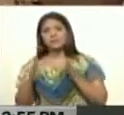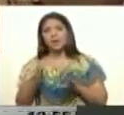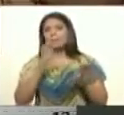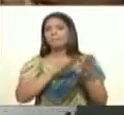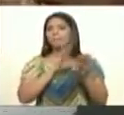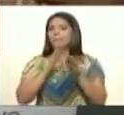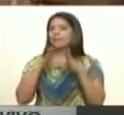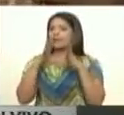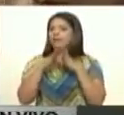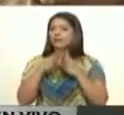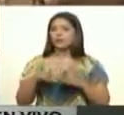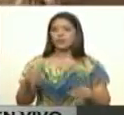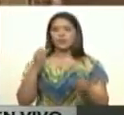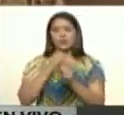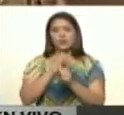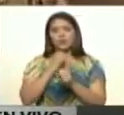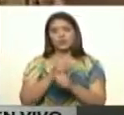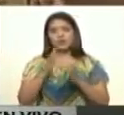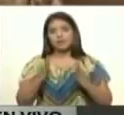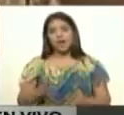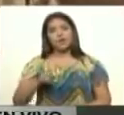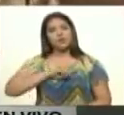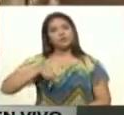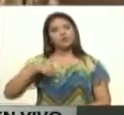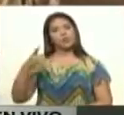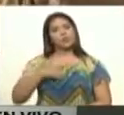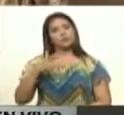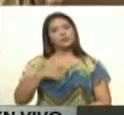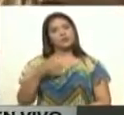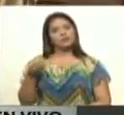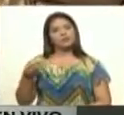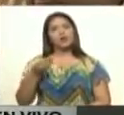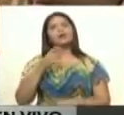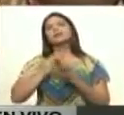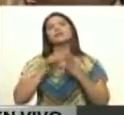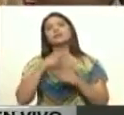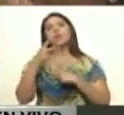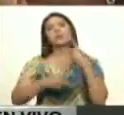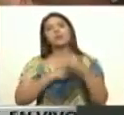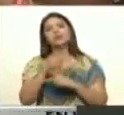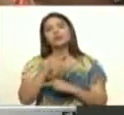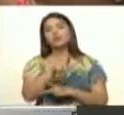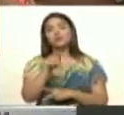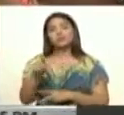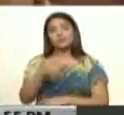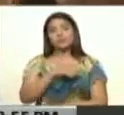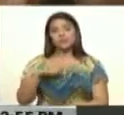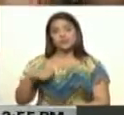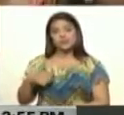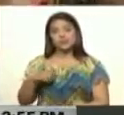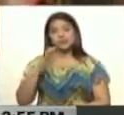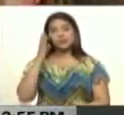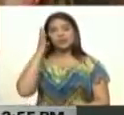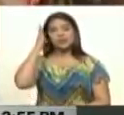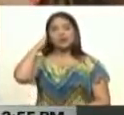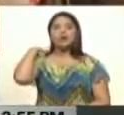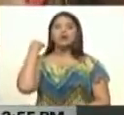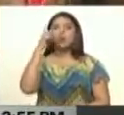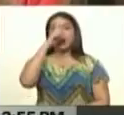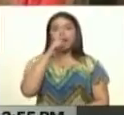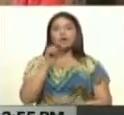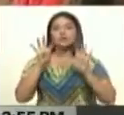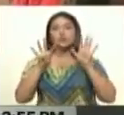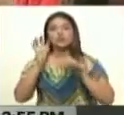todos los trabajadores que hemos sentido lo que significa un proceso de privatización. En los años 90